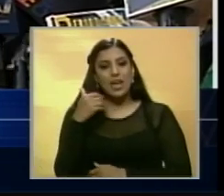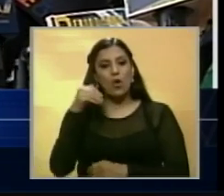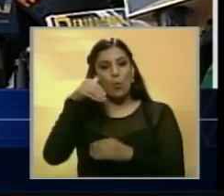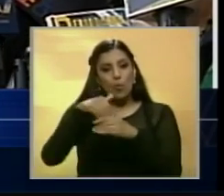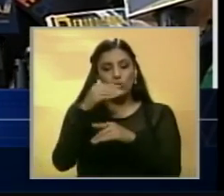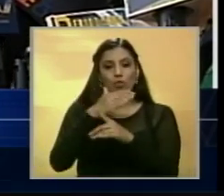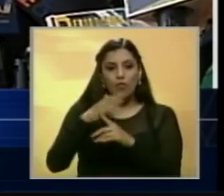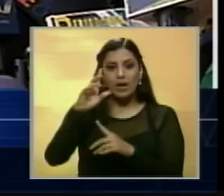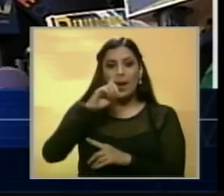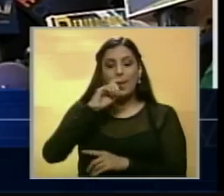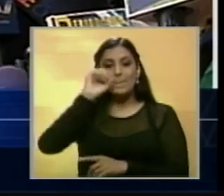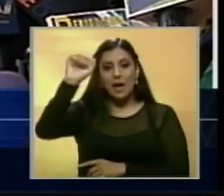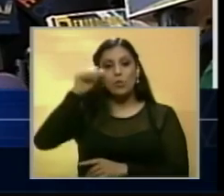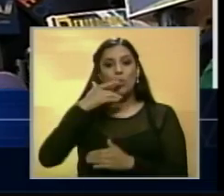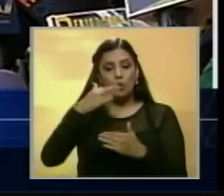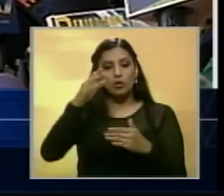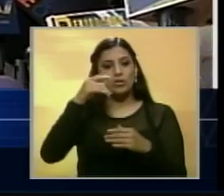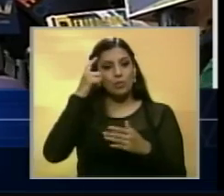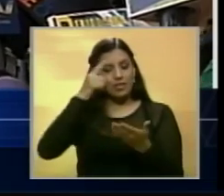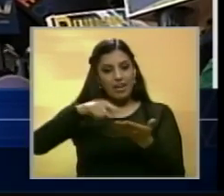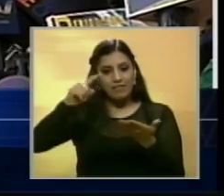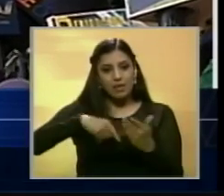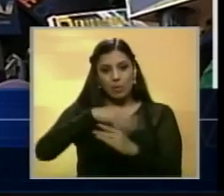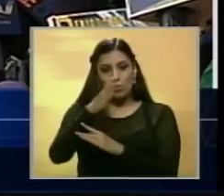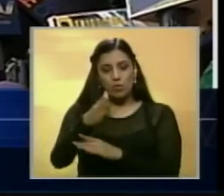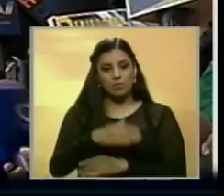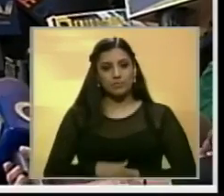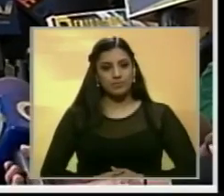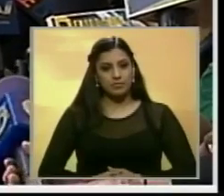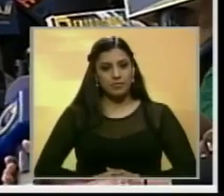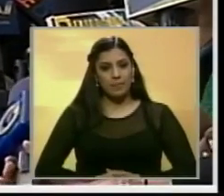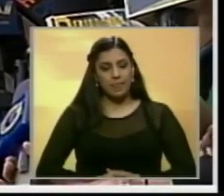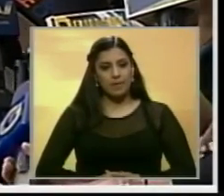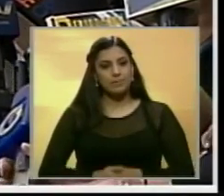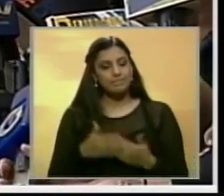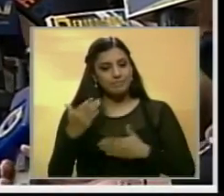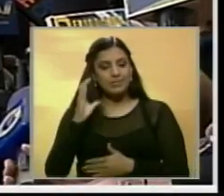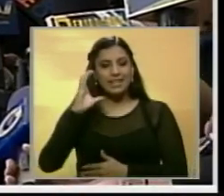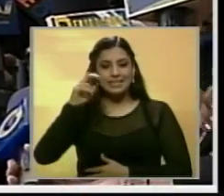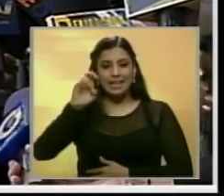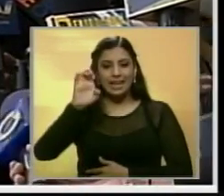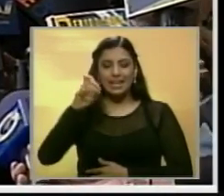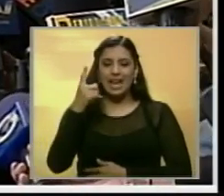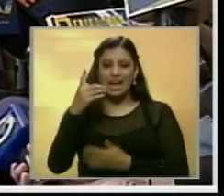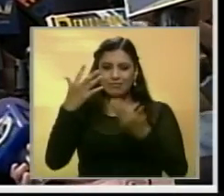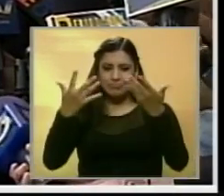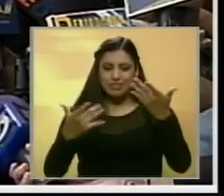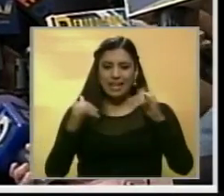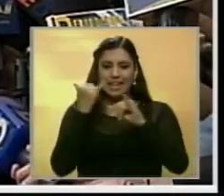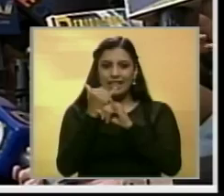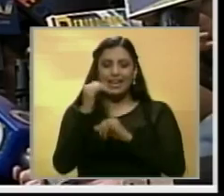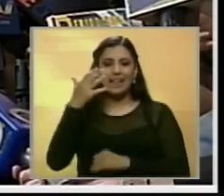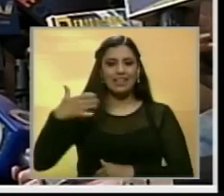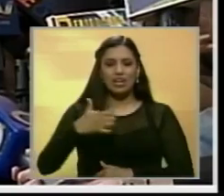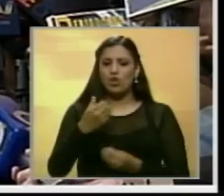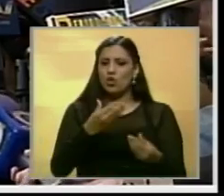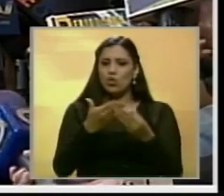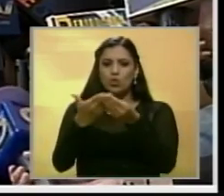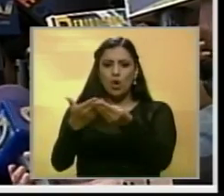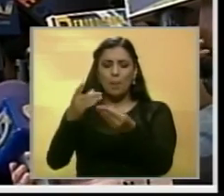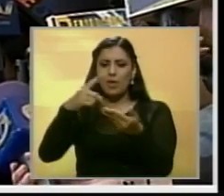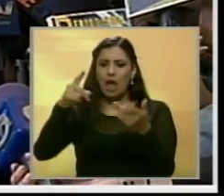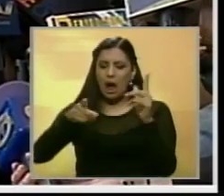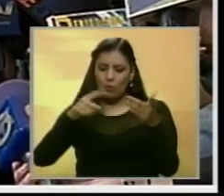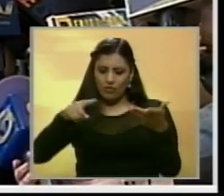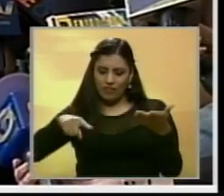y validando nuestras firmas en los próximos días. Diputado, hay un vínculo en la página del CNE que dice que la Mesa de la Unidad Democrática no entregó ciertas